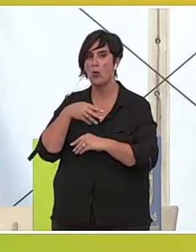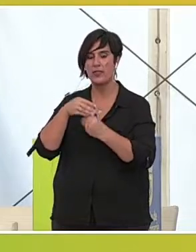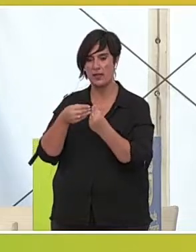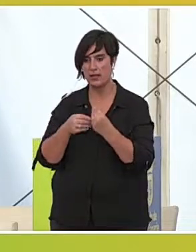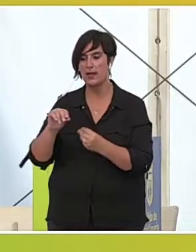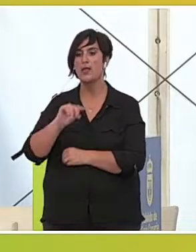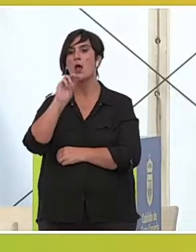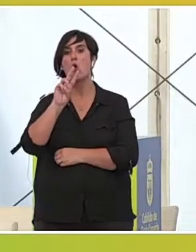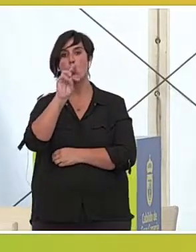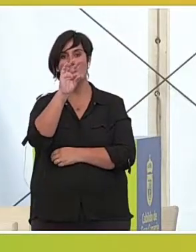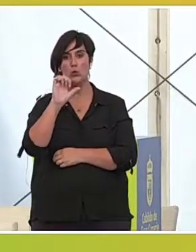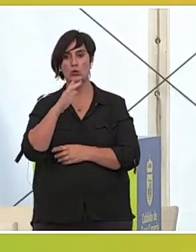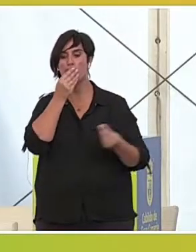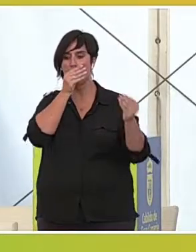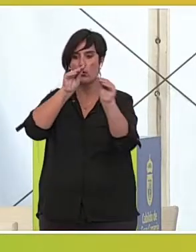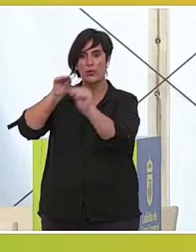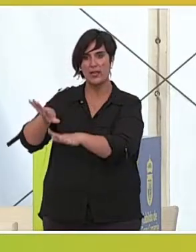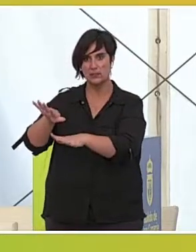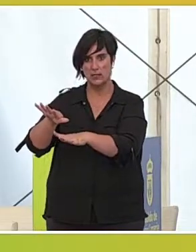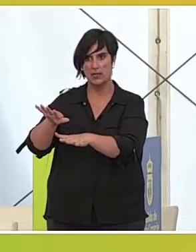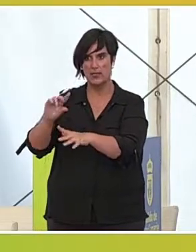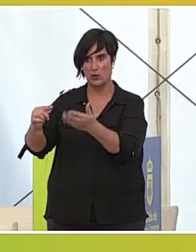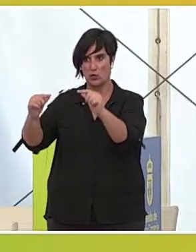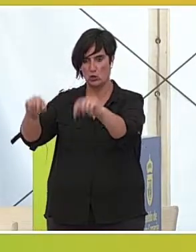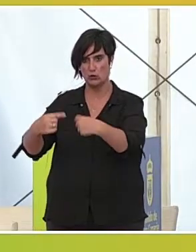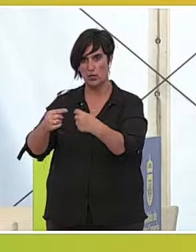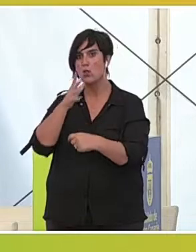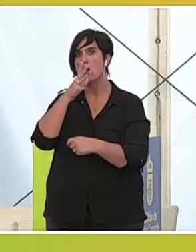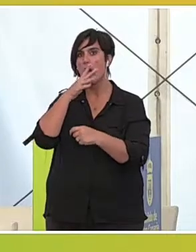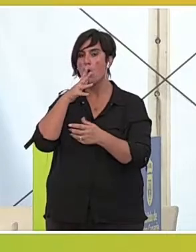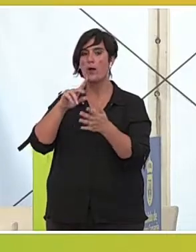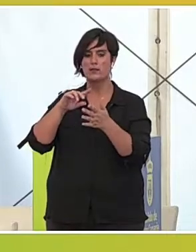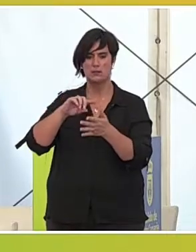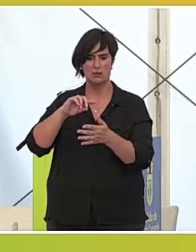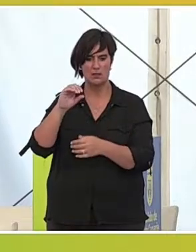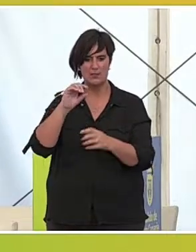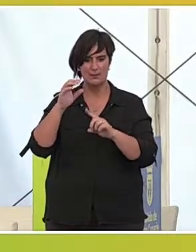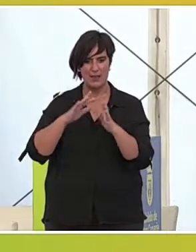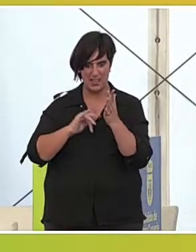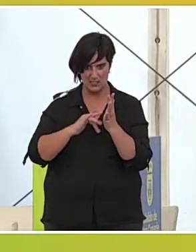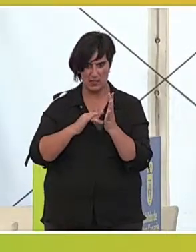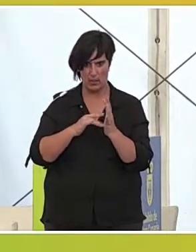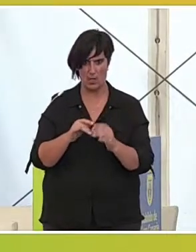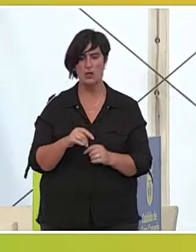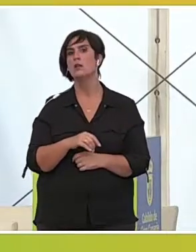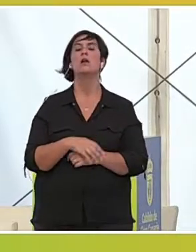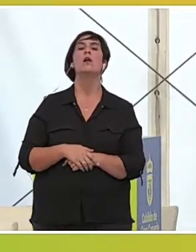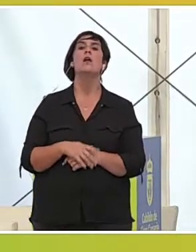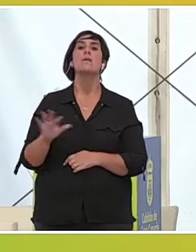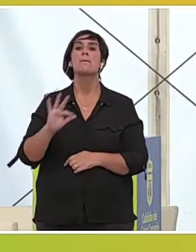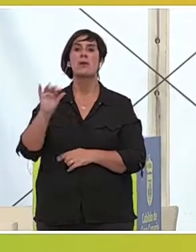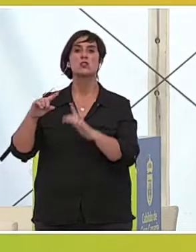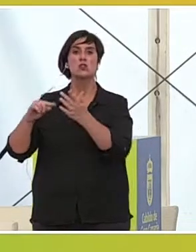UTE, que ha sido adjudicataria del contrato Aguas de Valencia Tempero, y ETRA como socio tecnológico.